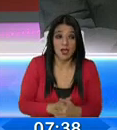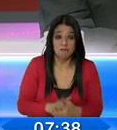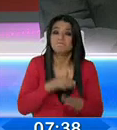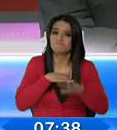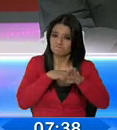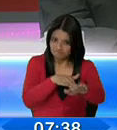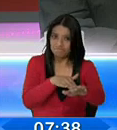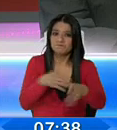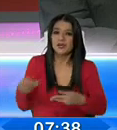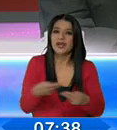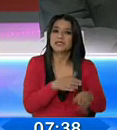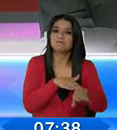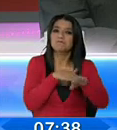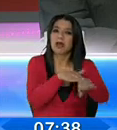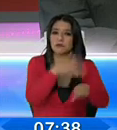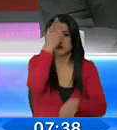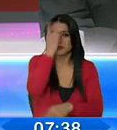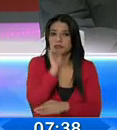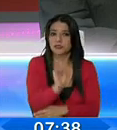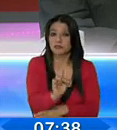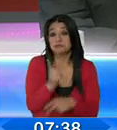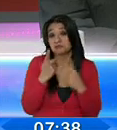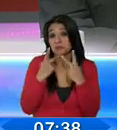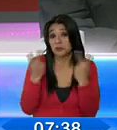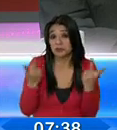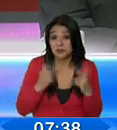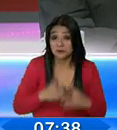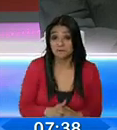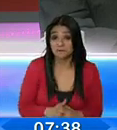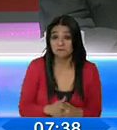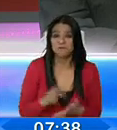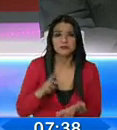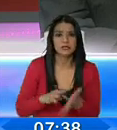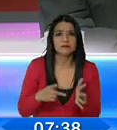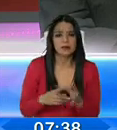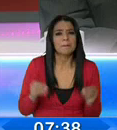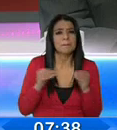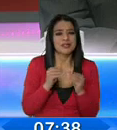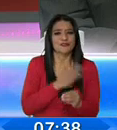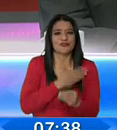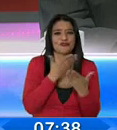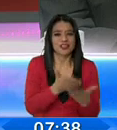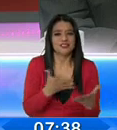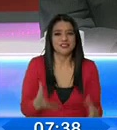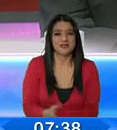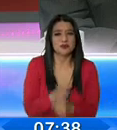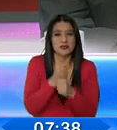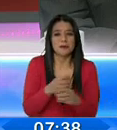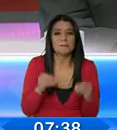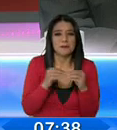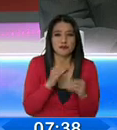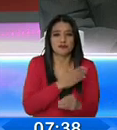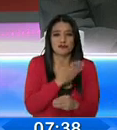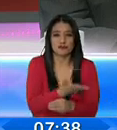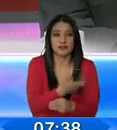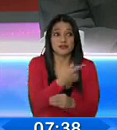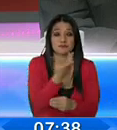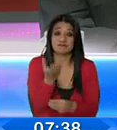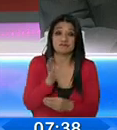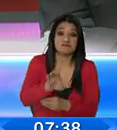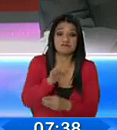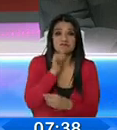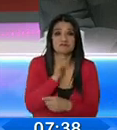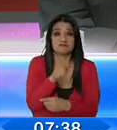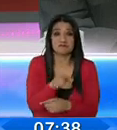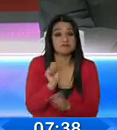de vista jurídico la decisión pública y daría mucha más confianza también a los inversores privados para